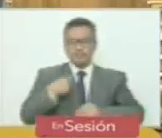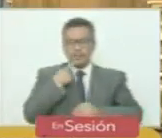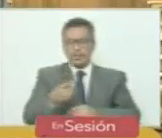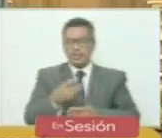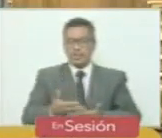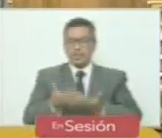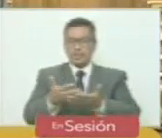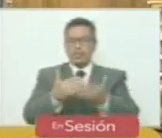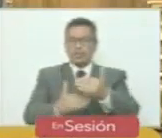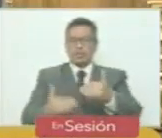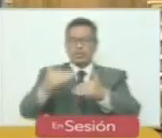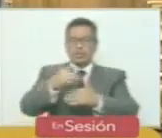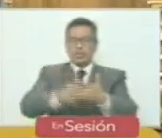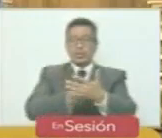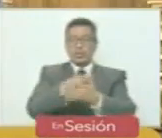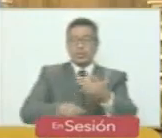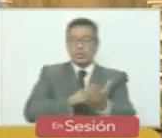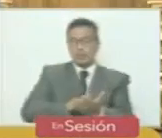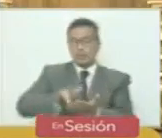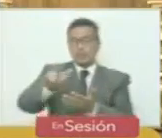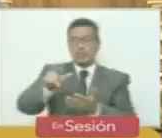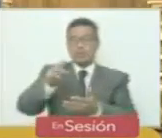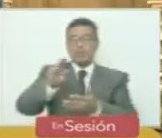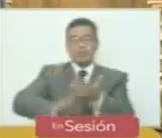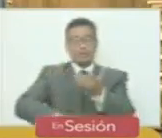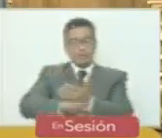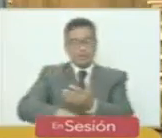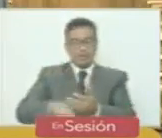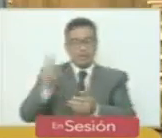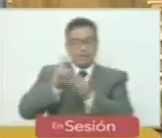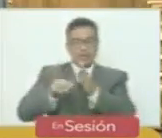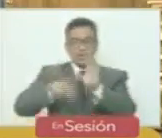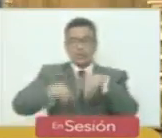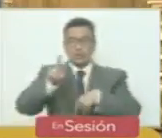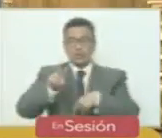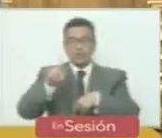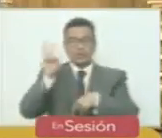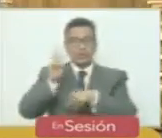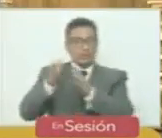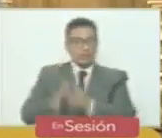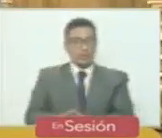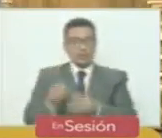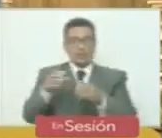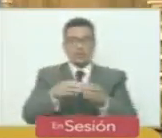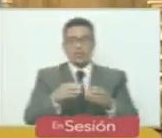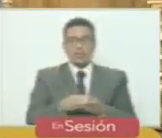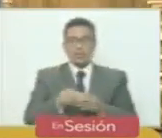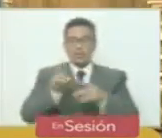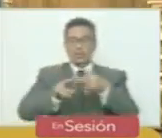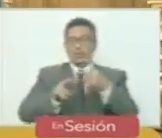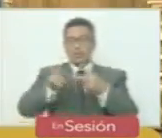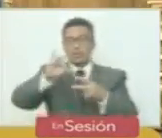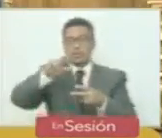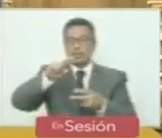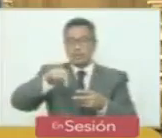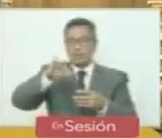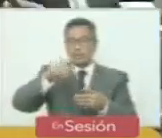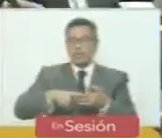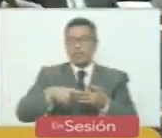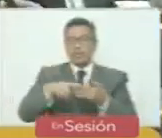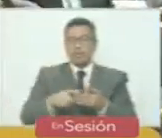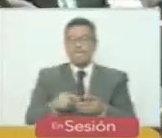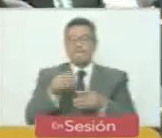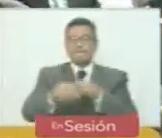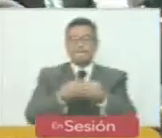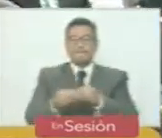dispone el levantamiento de la prohibición de salida y pasa a listar 12 ciudadanos venezolanos, pasa a listar 2 ciudadanos iraníes, sobre los cuales dice que